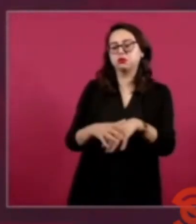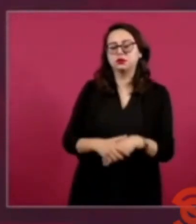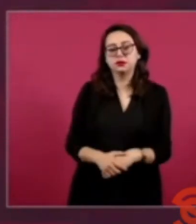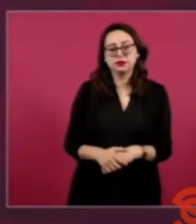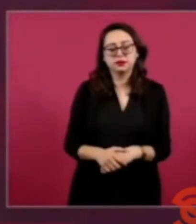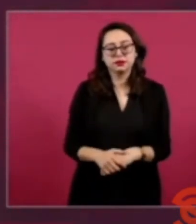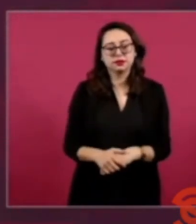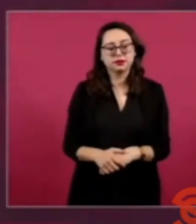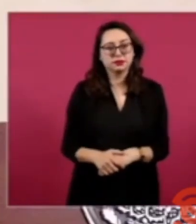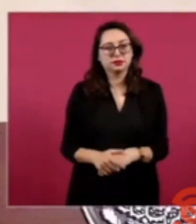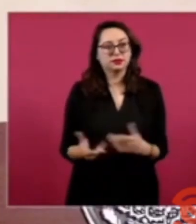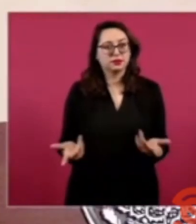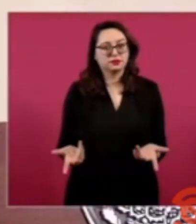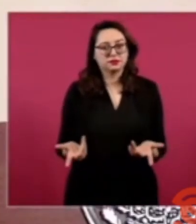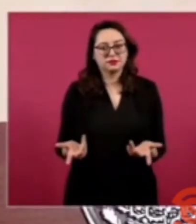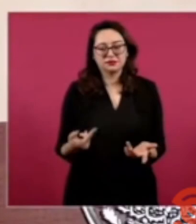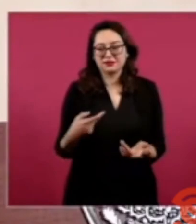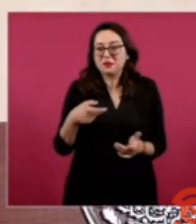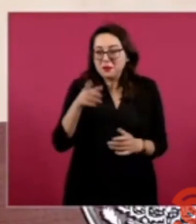en sus estados.